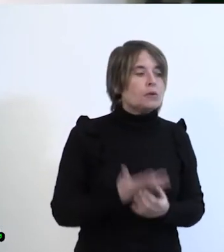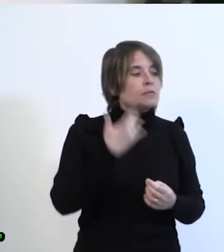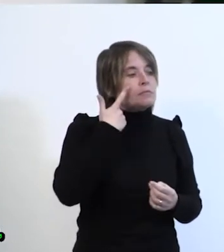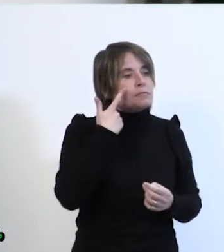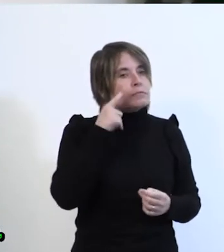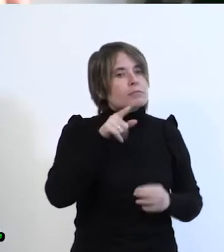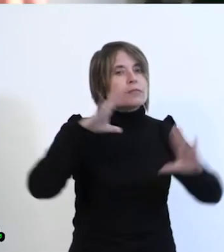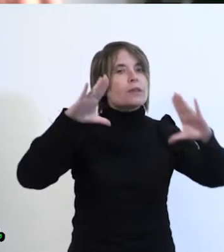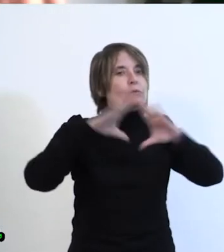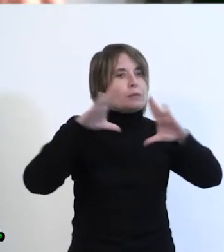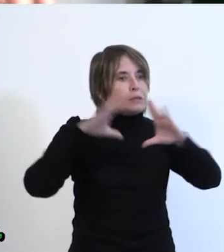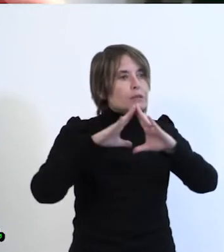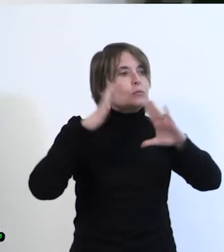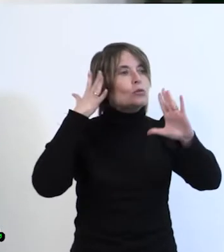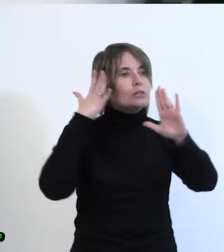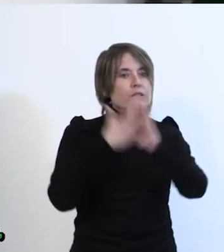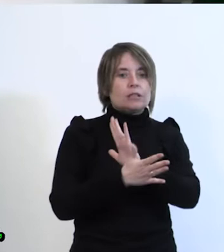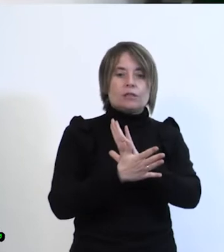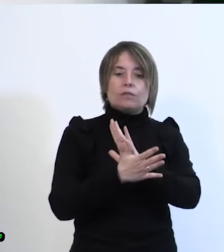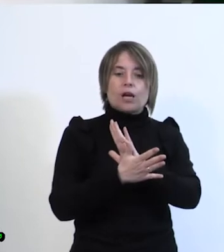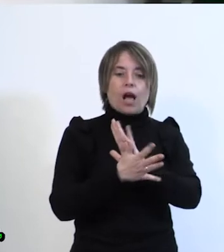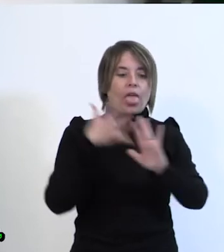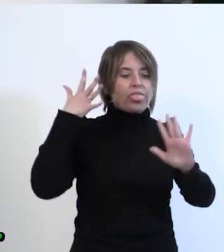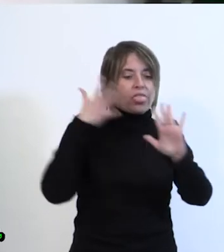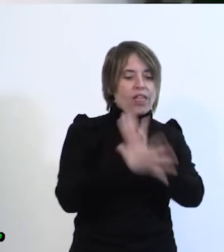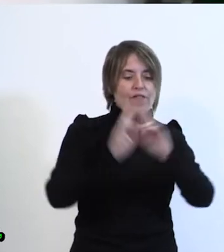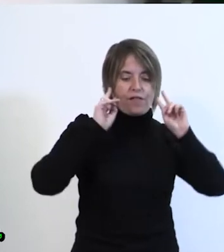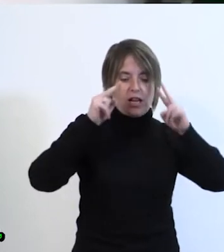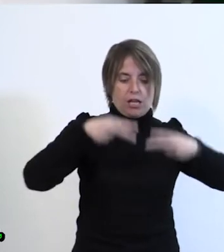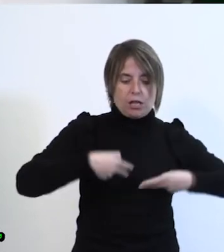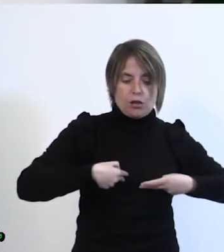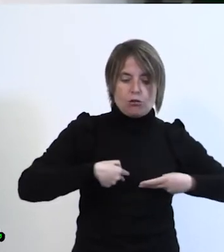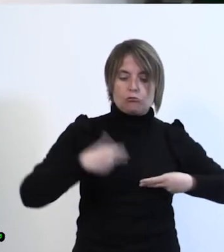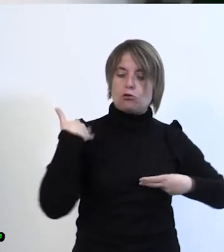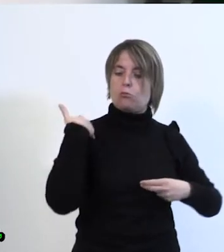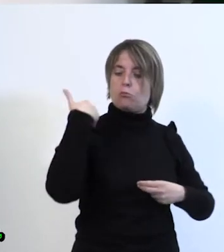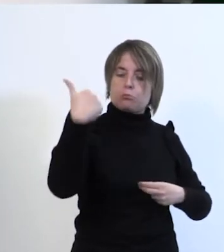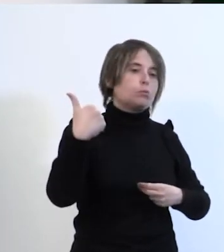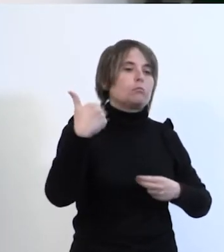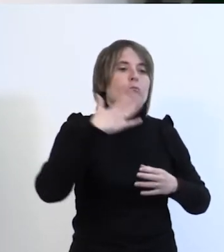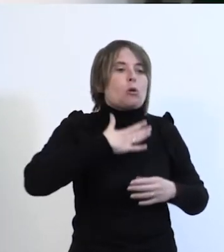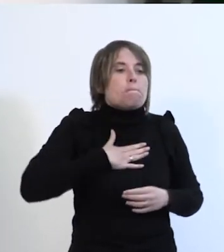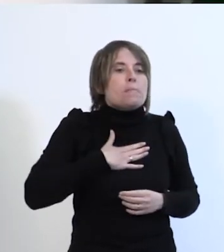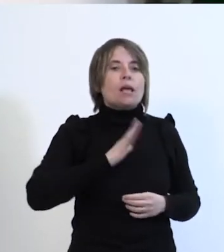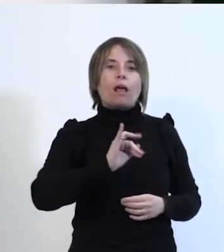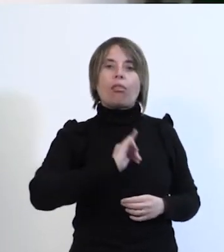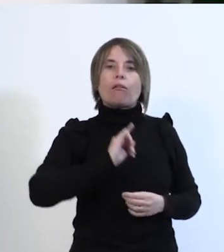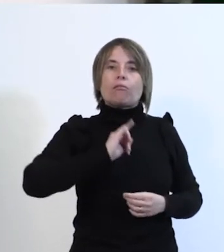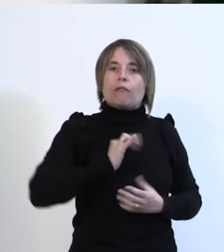sea, el feminismo es autodefinición, autoconvocatoria por